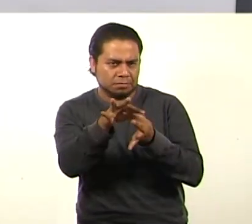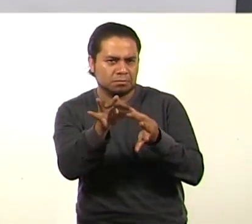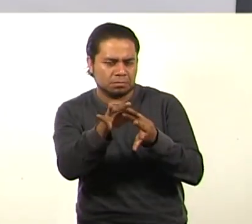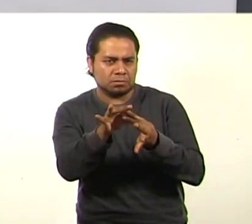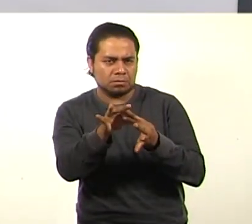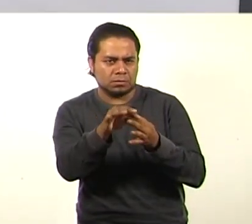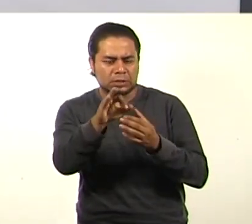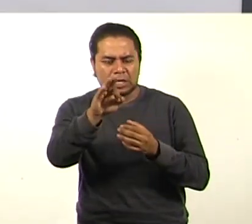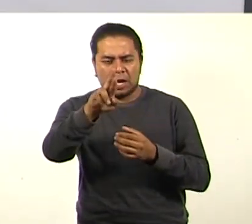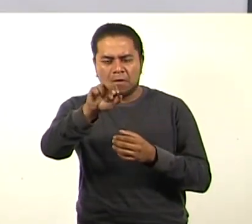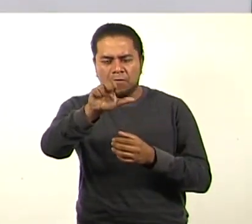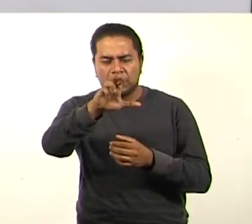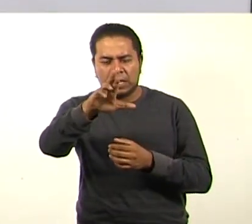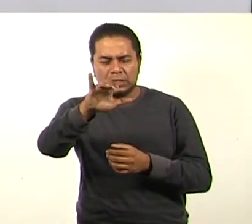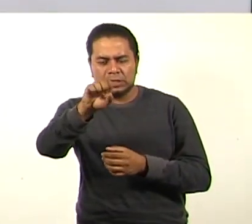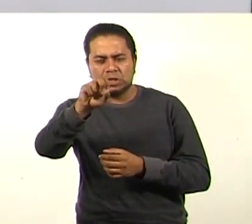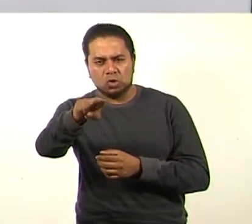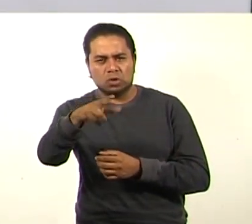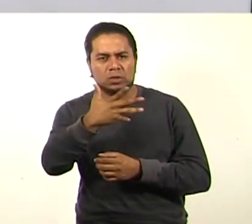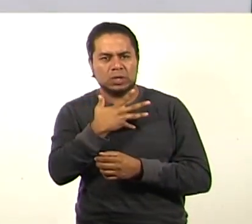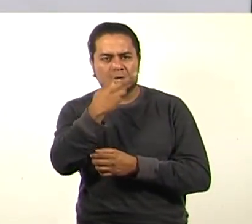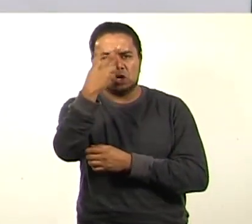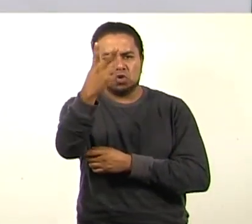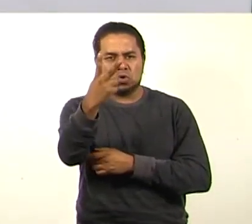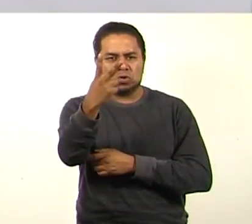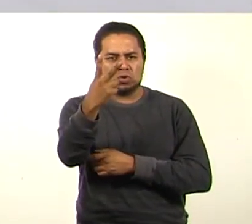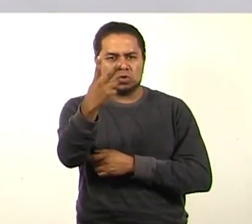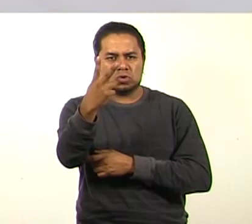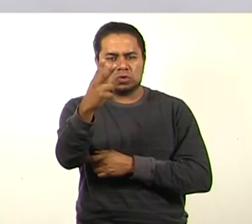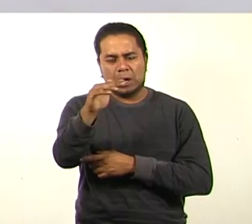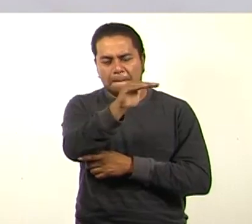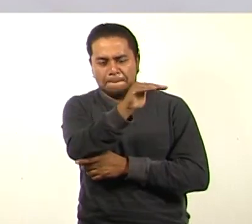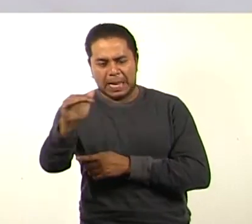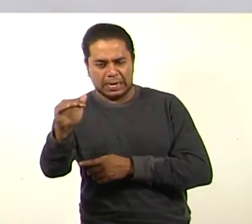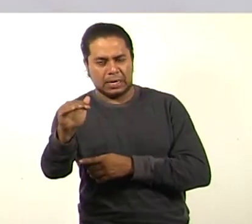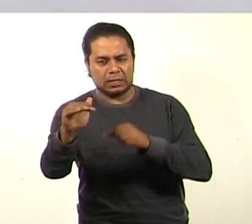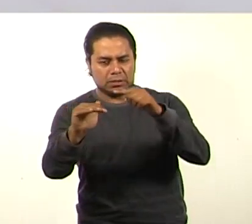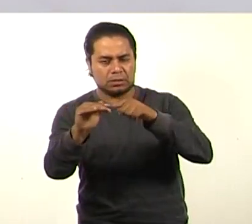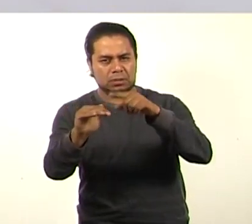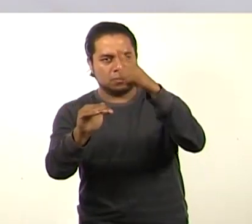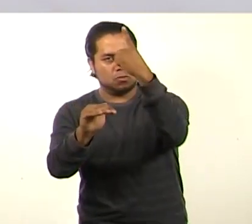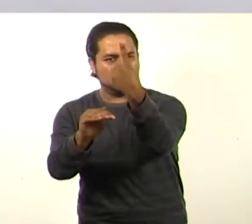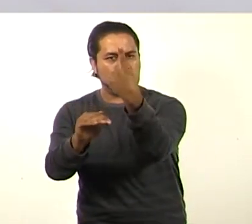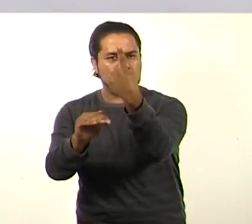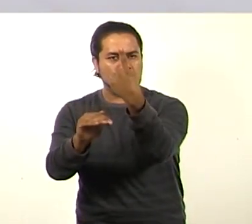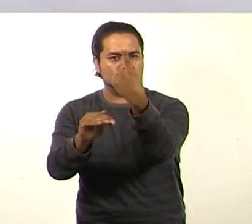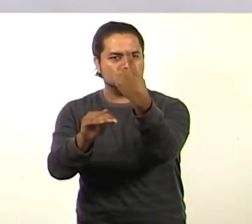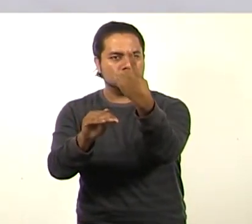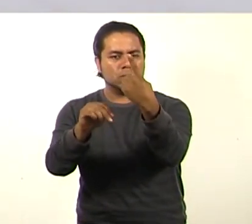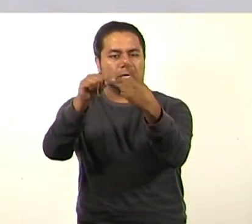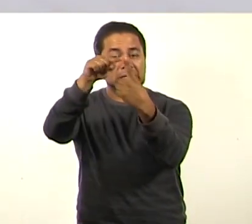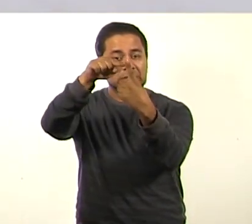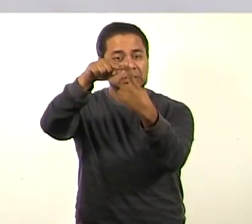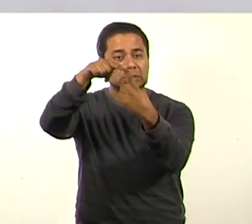fracción consta de dos partes, una barra y sobre la barra un número que es el